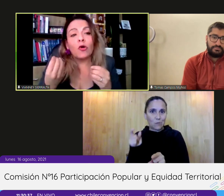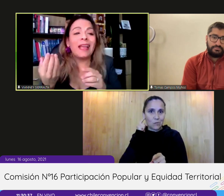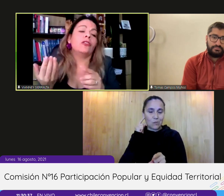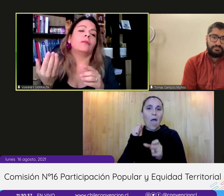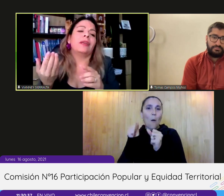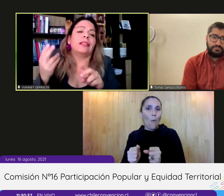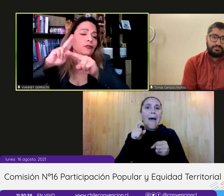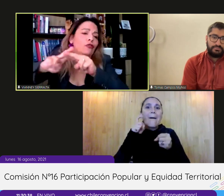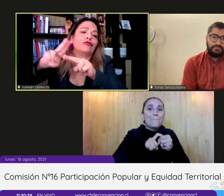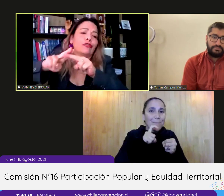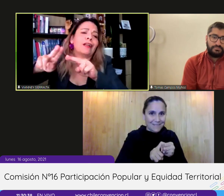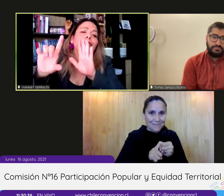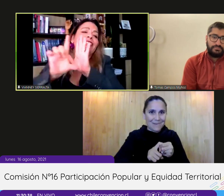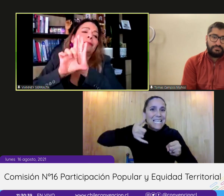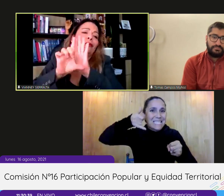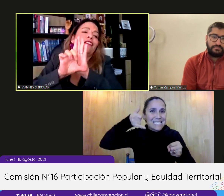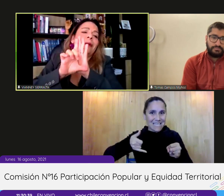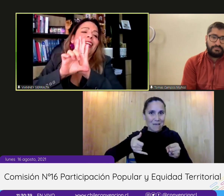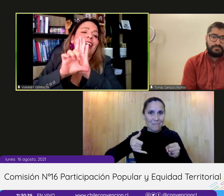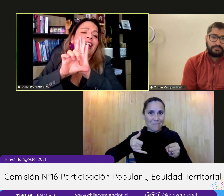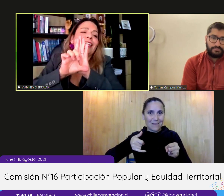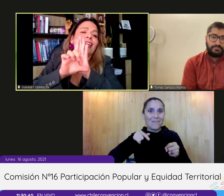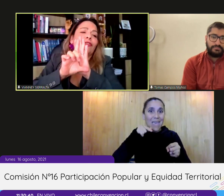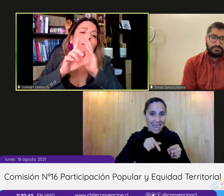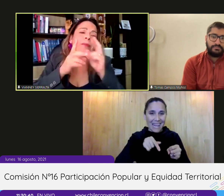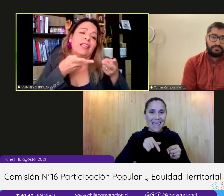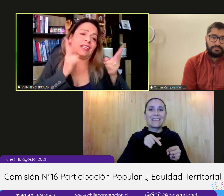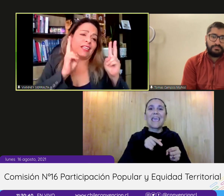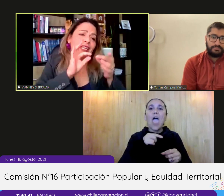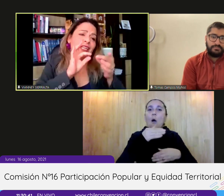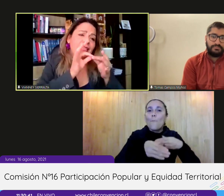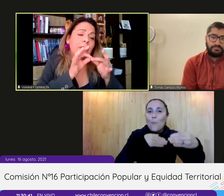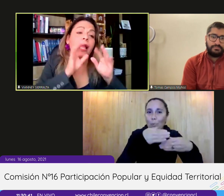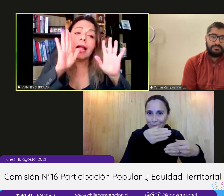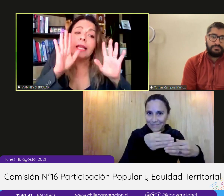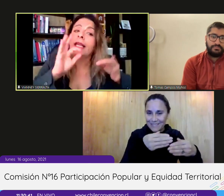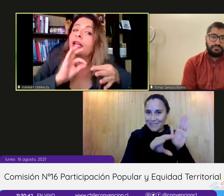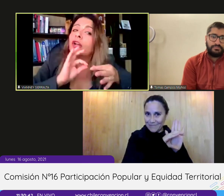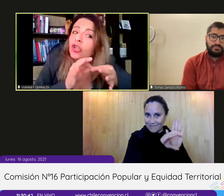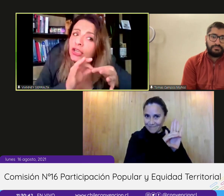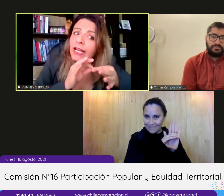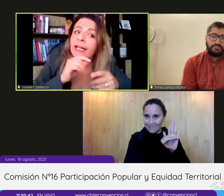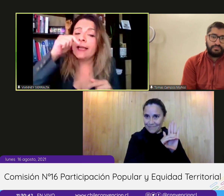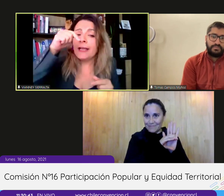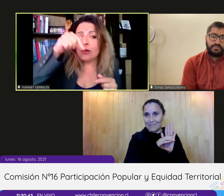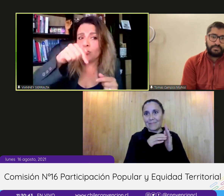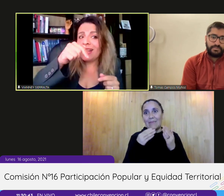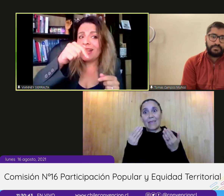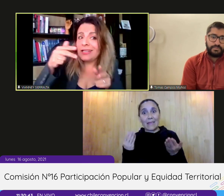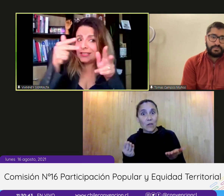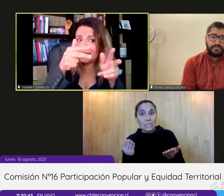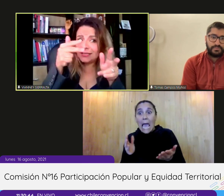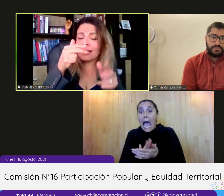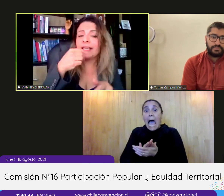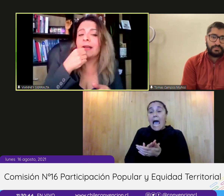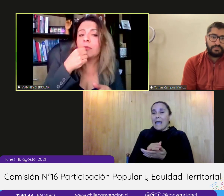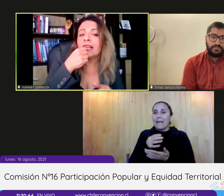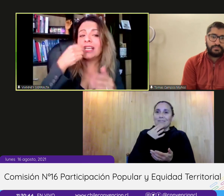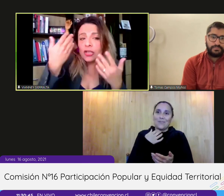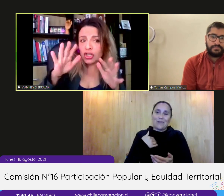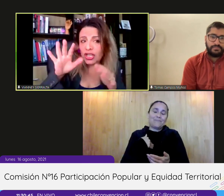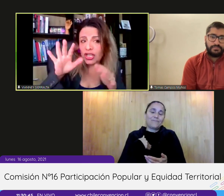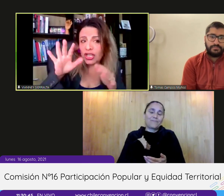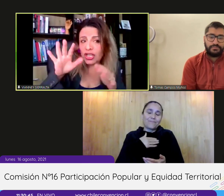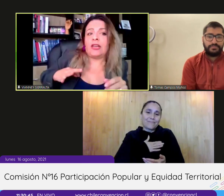por el momento, mientras solucionamos ese problema legal que nos permita tener intérpretes, les quiero contar una de las incidencias que